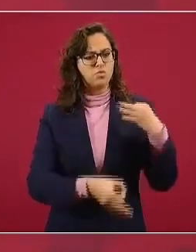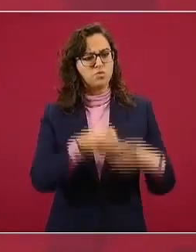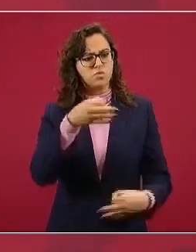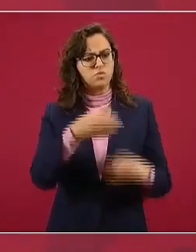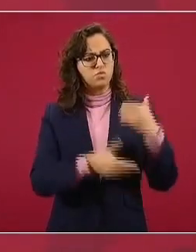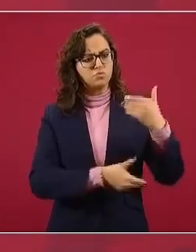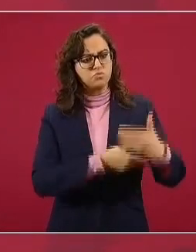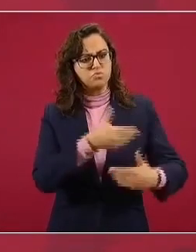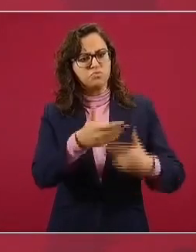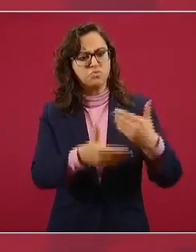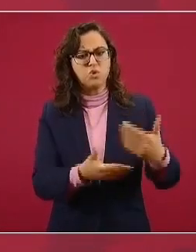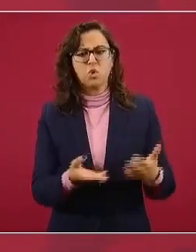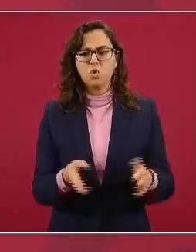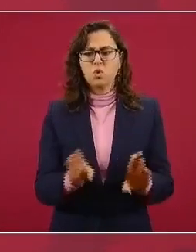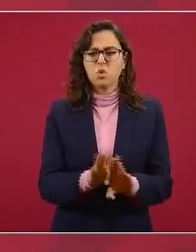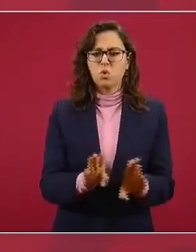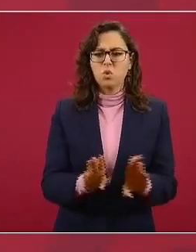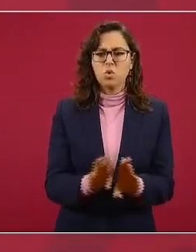Queremos dejar de